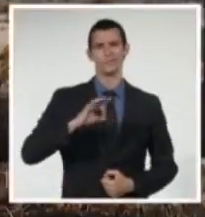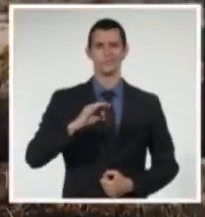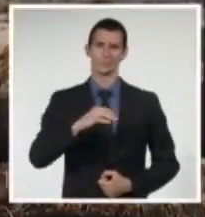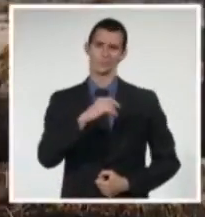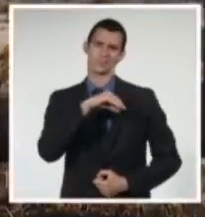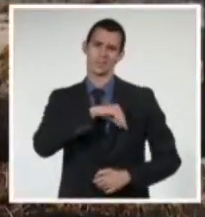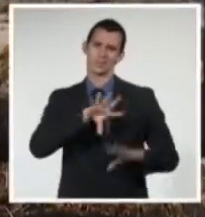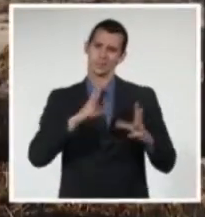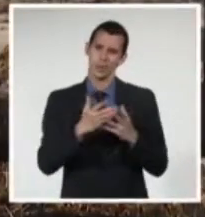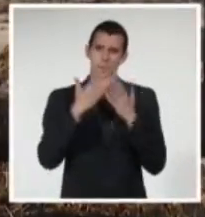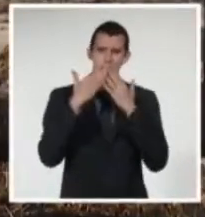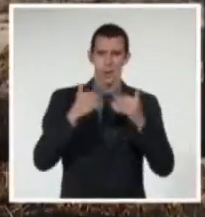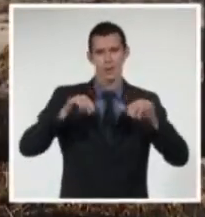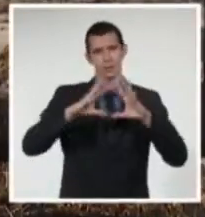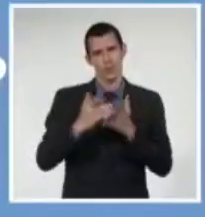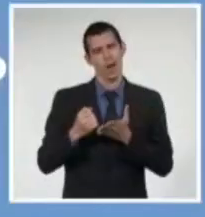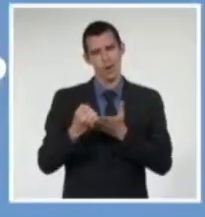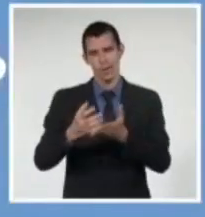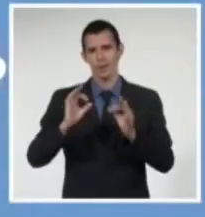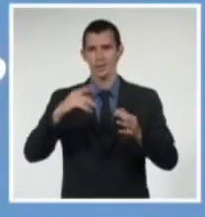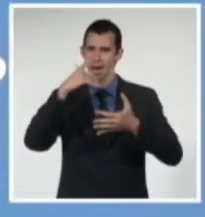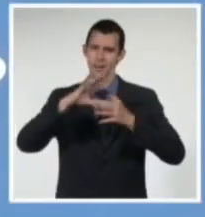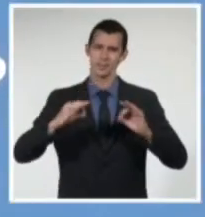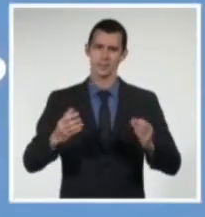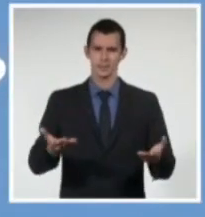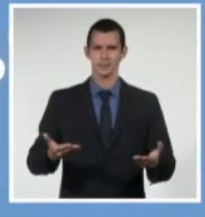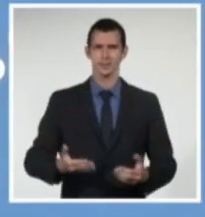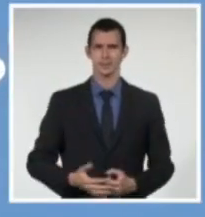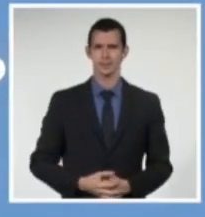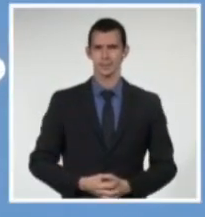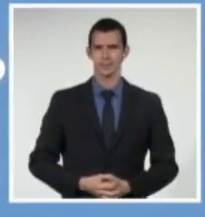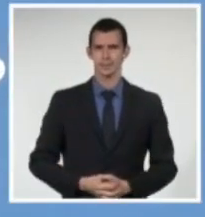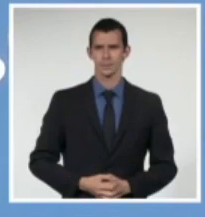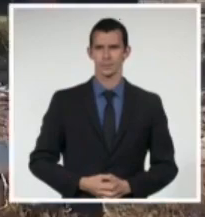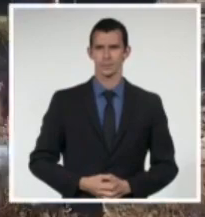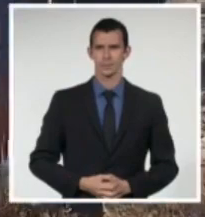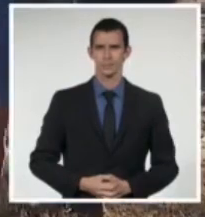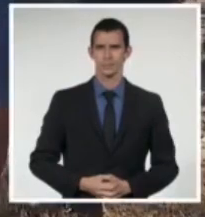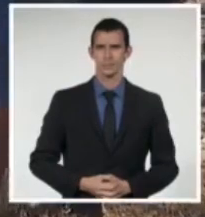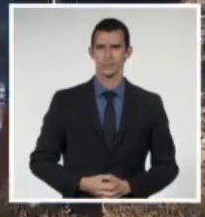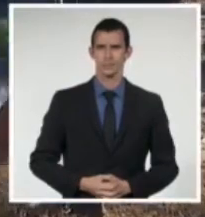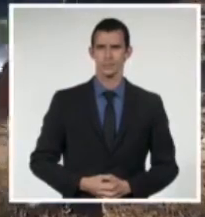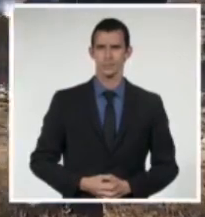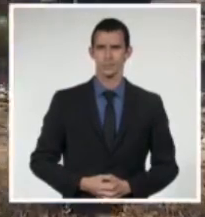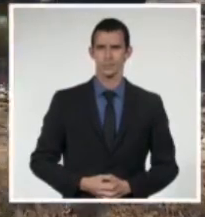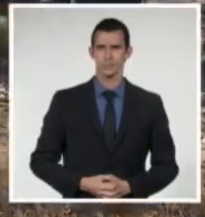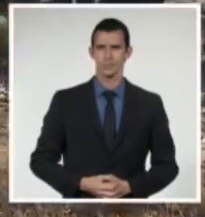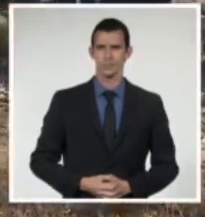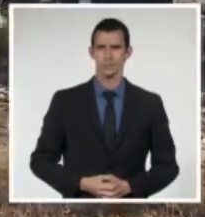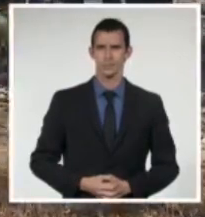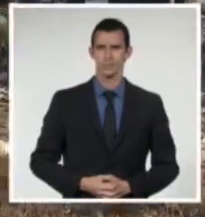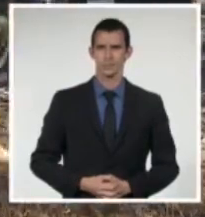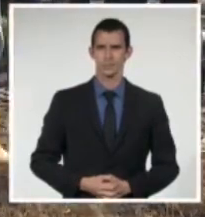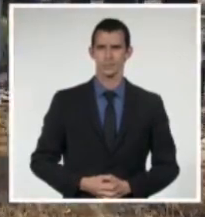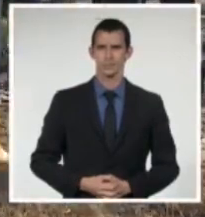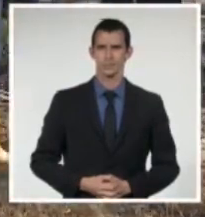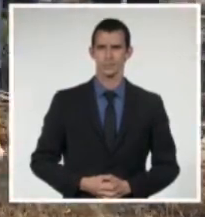esta comunidad de la provincia de Artemisa. Alexander Sosa y Yosmara Martínez, Sistema Informativo de la Televisión Cubana.